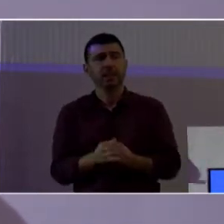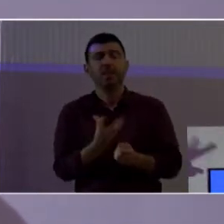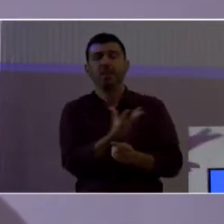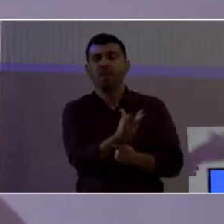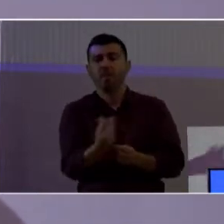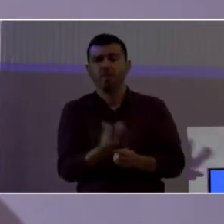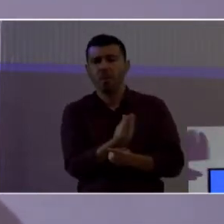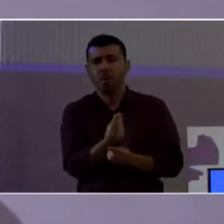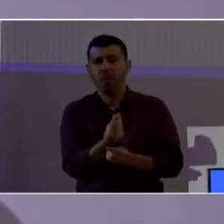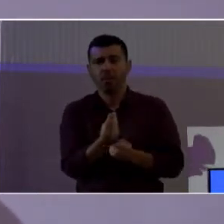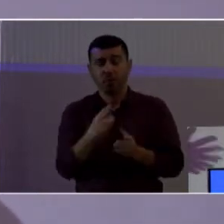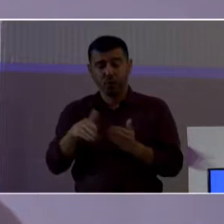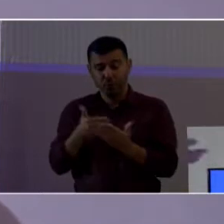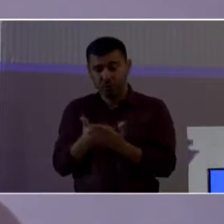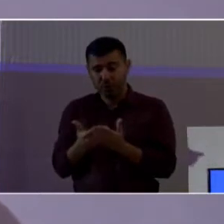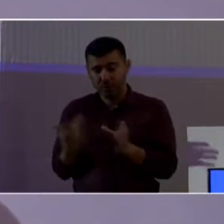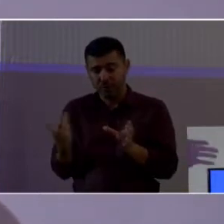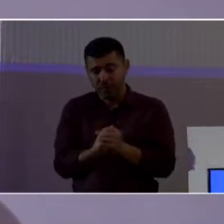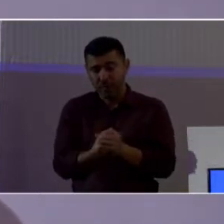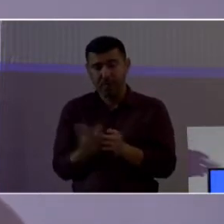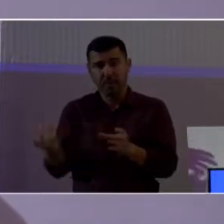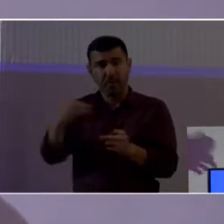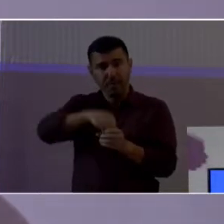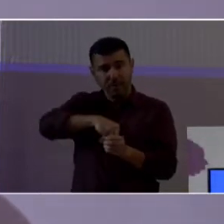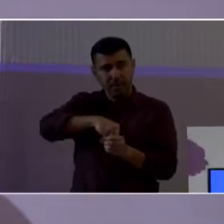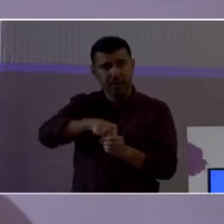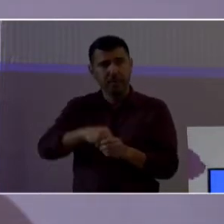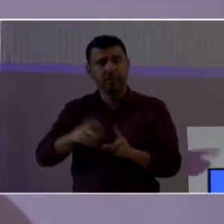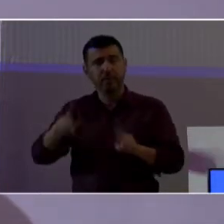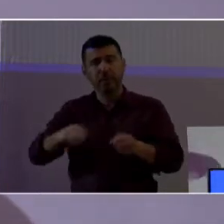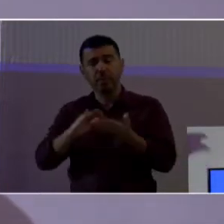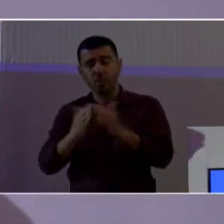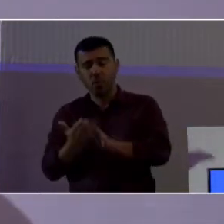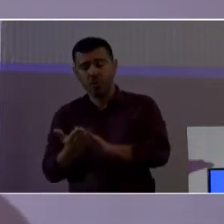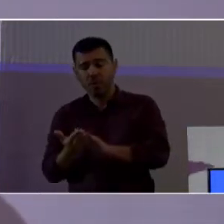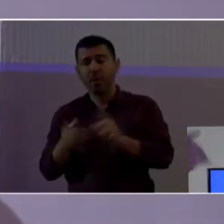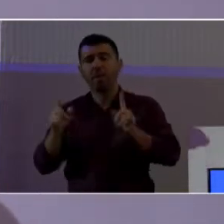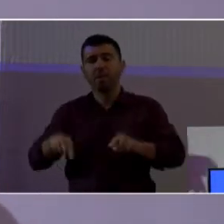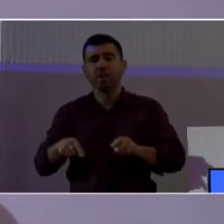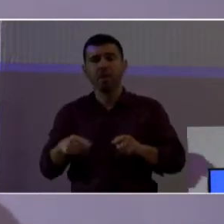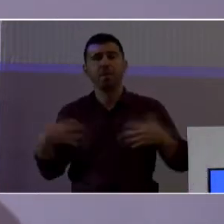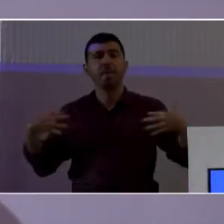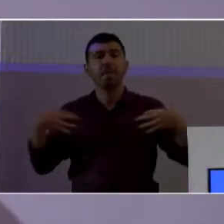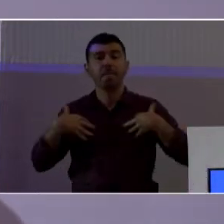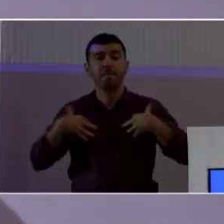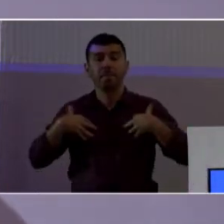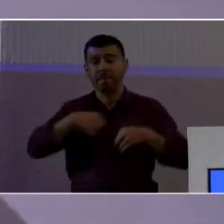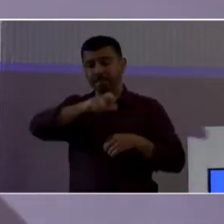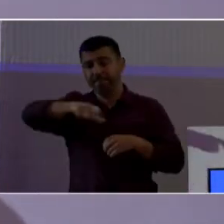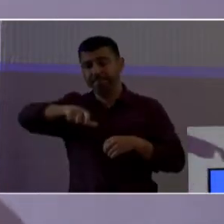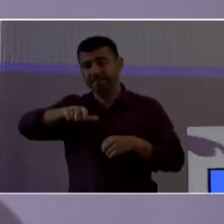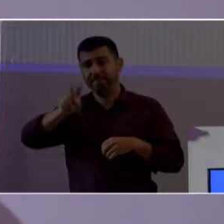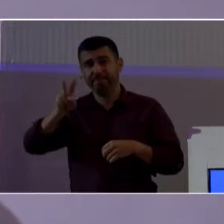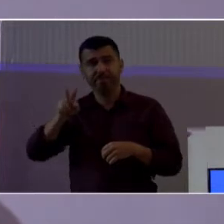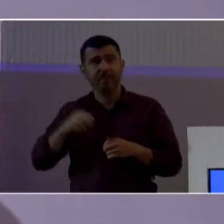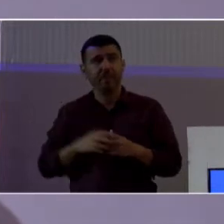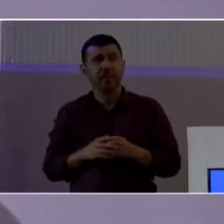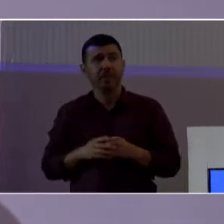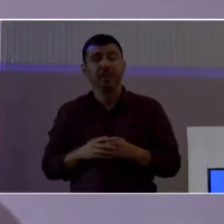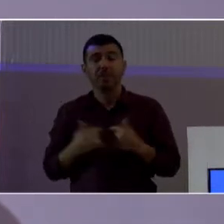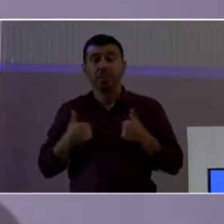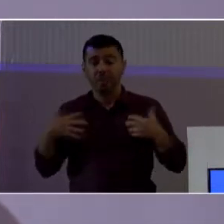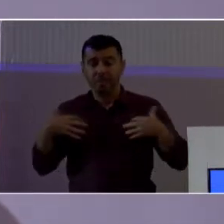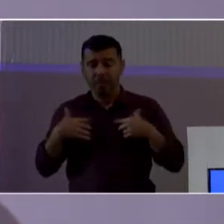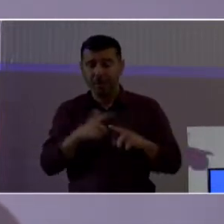reintegración, reincorporación, la comunidad y víctimas. Este proceso yo